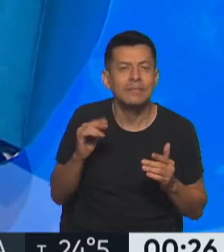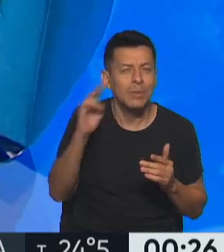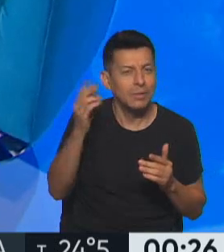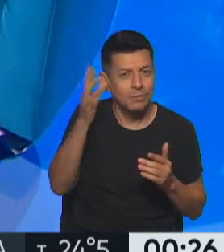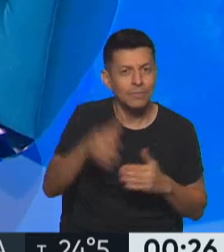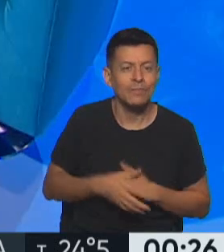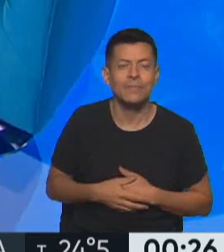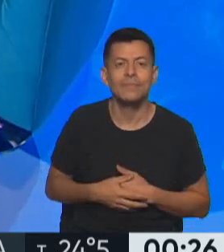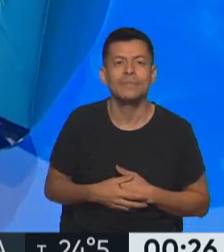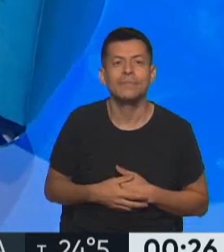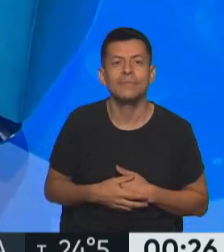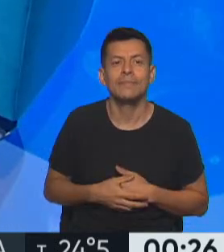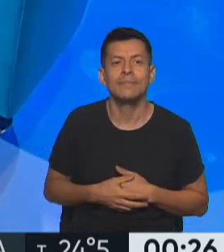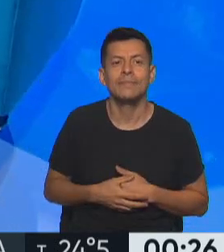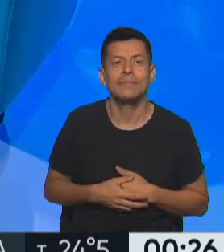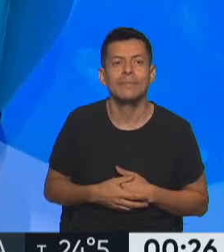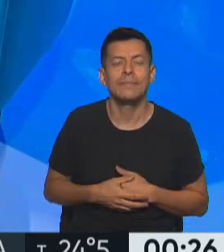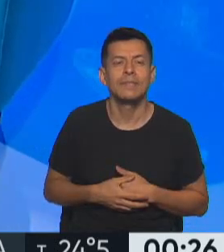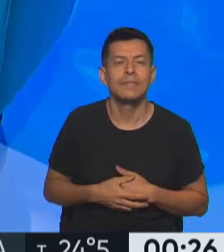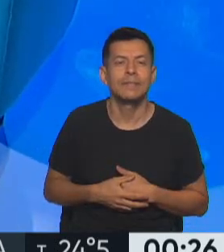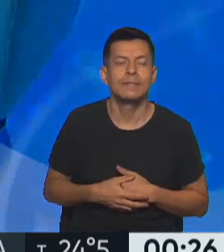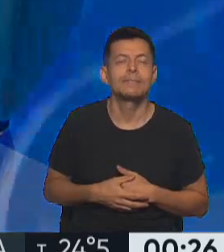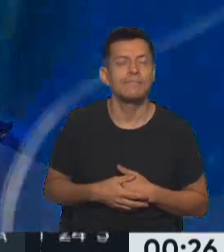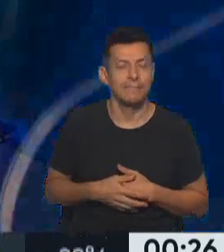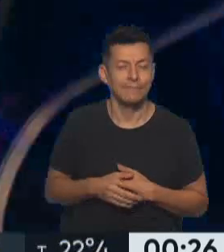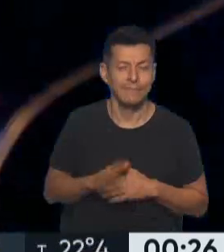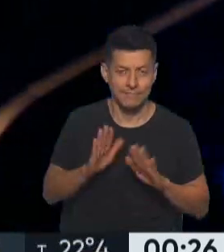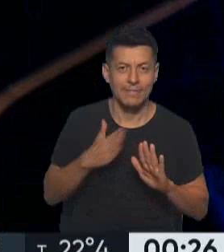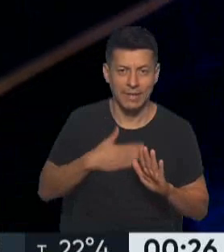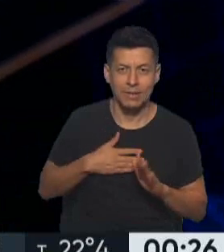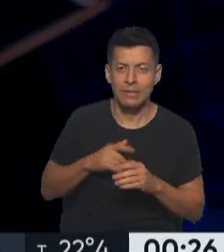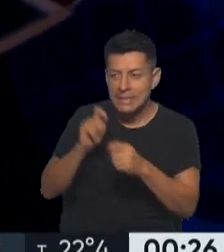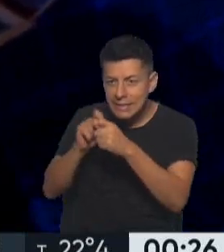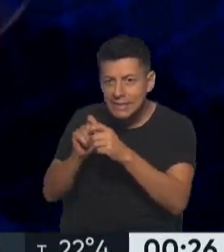Es casi criminal ese acople. Ahí vamos, ahí lo acomodamos y sale.